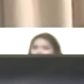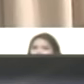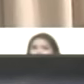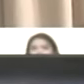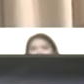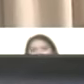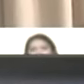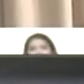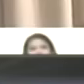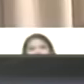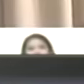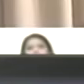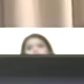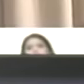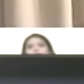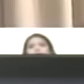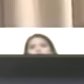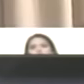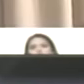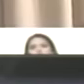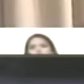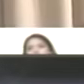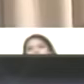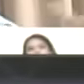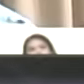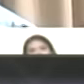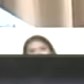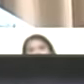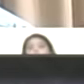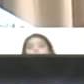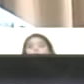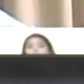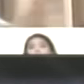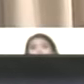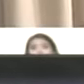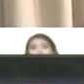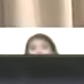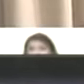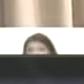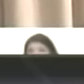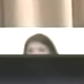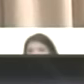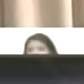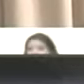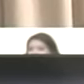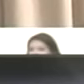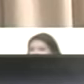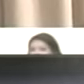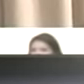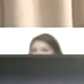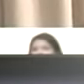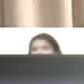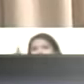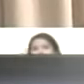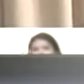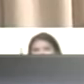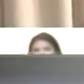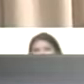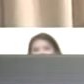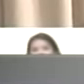se podría decir, inclusive, que ayuda para la reserva. Quiere decir que las personas que hicieron esto, lo hicieron con conocimiento.